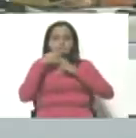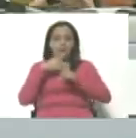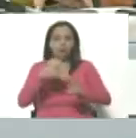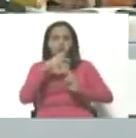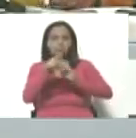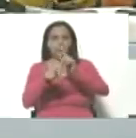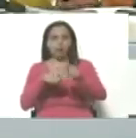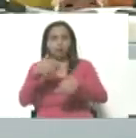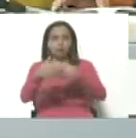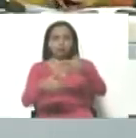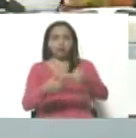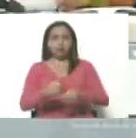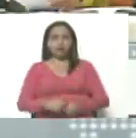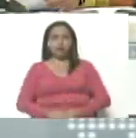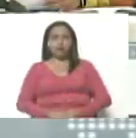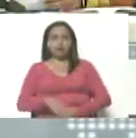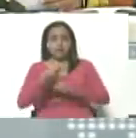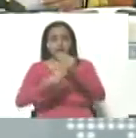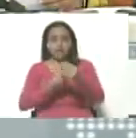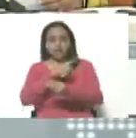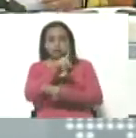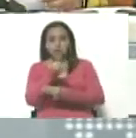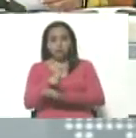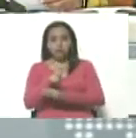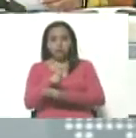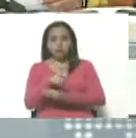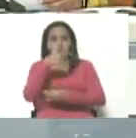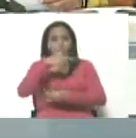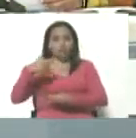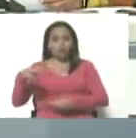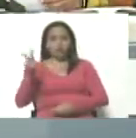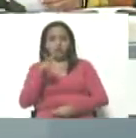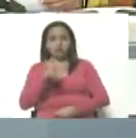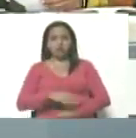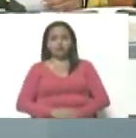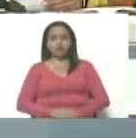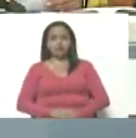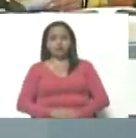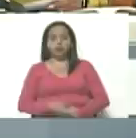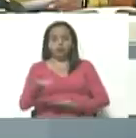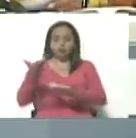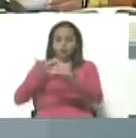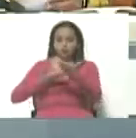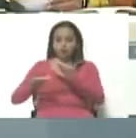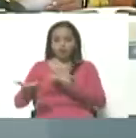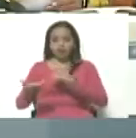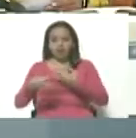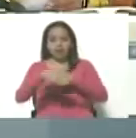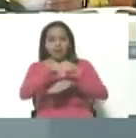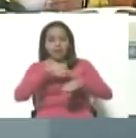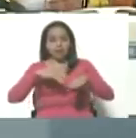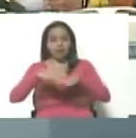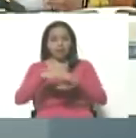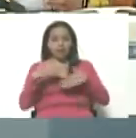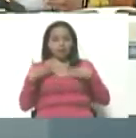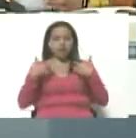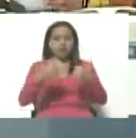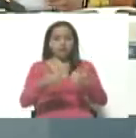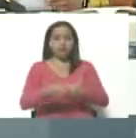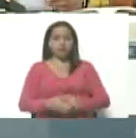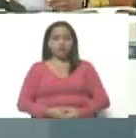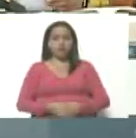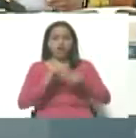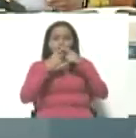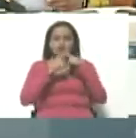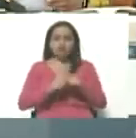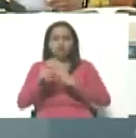surgieron y que se hace el pueblo de Venezuela? Y vamos a rendir entre usted y el ministro Alvarado los números